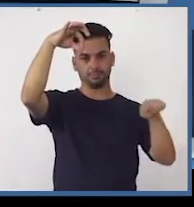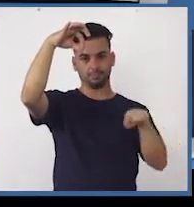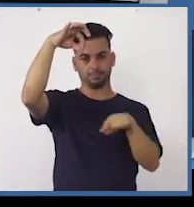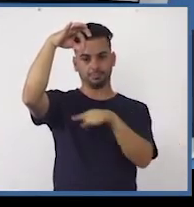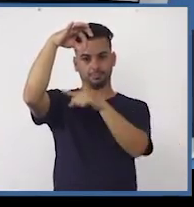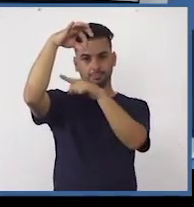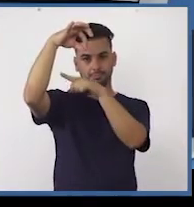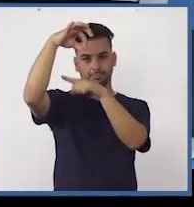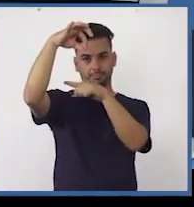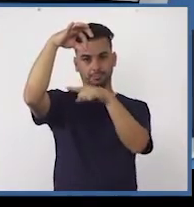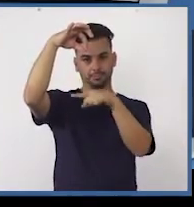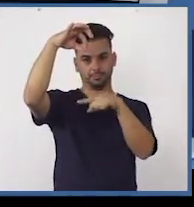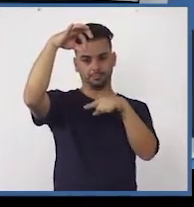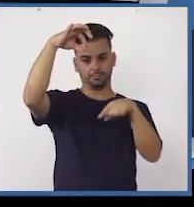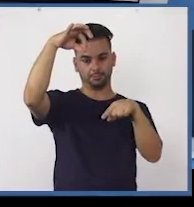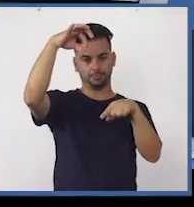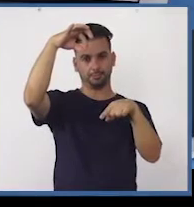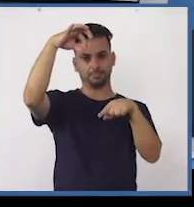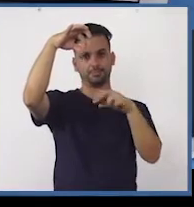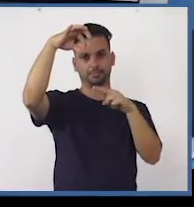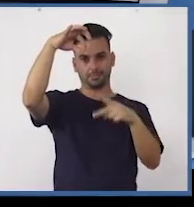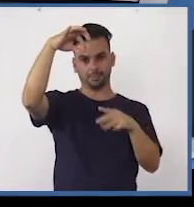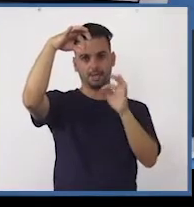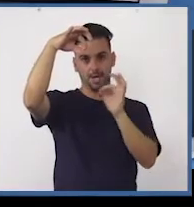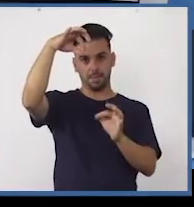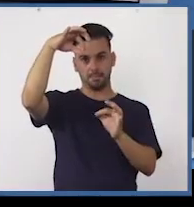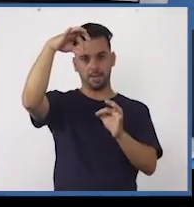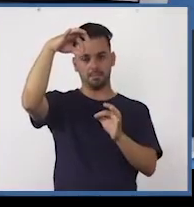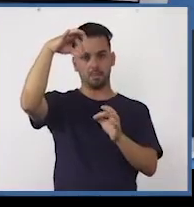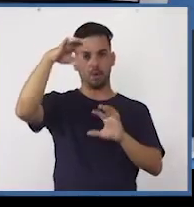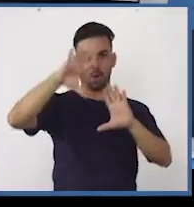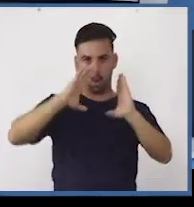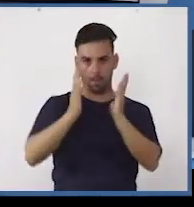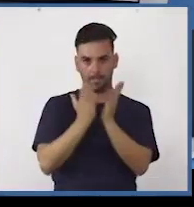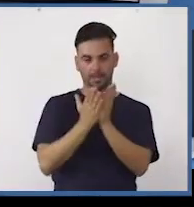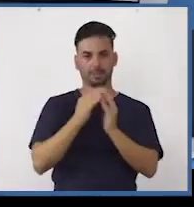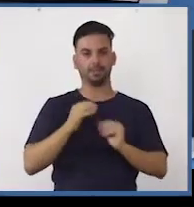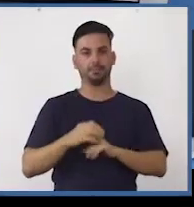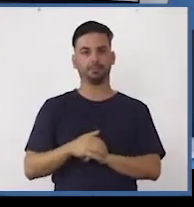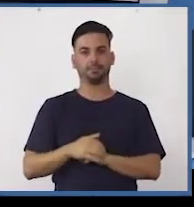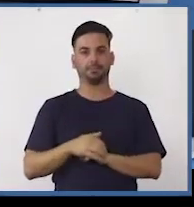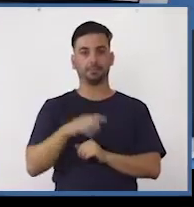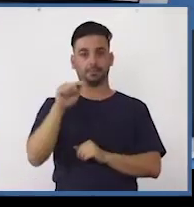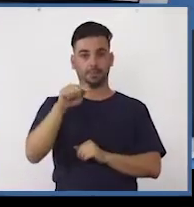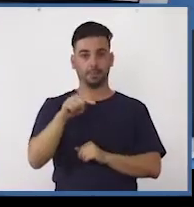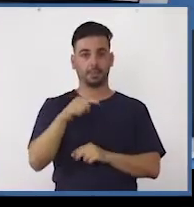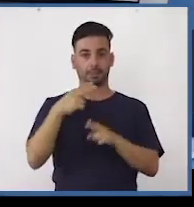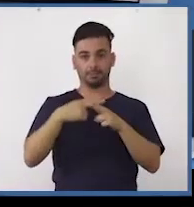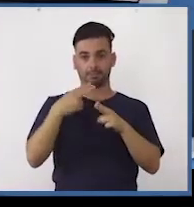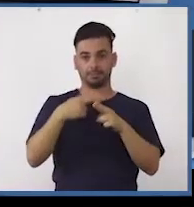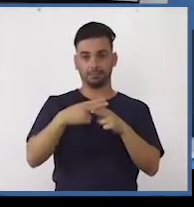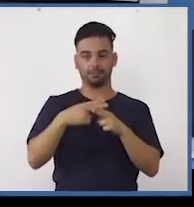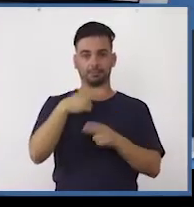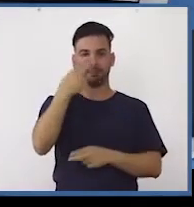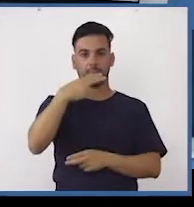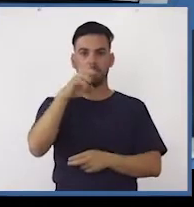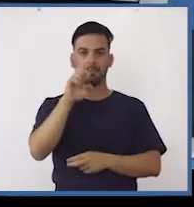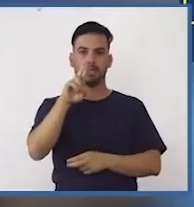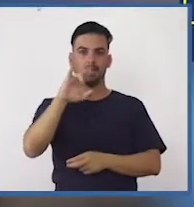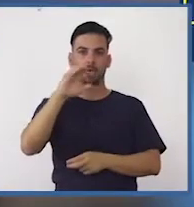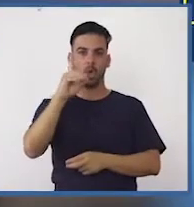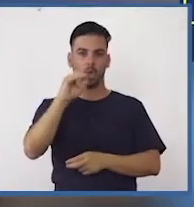regresó y llegó a este punto, por lo tanto, en ese momento realizó una oscilación completa. Por lo tanto, a eso es a lo que le llamamos entonces